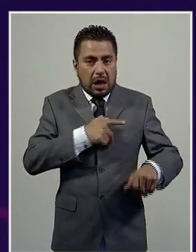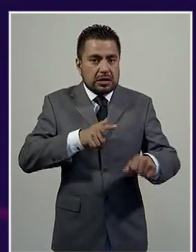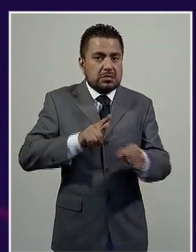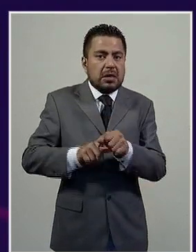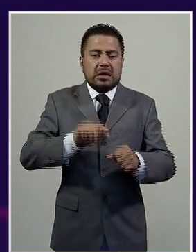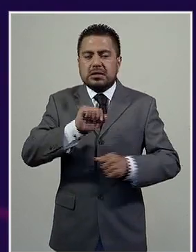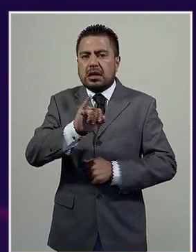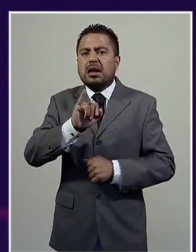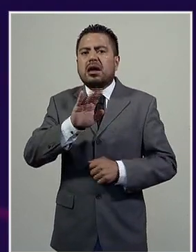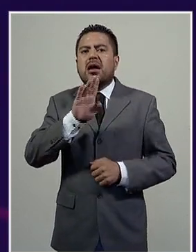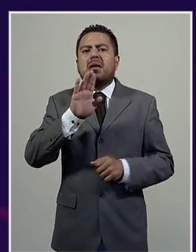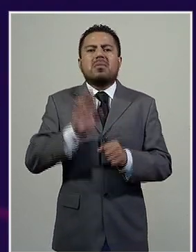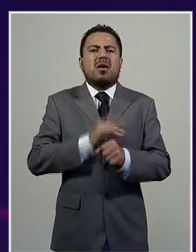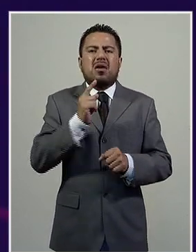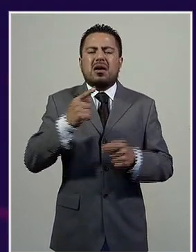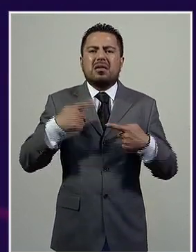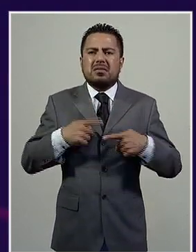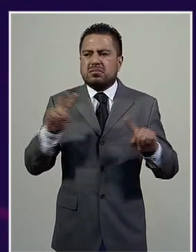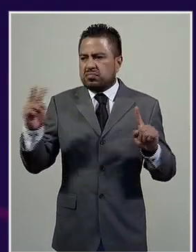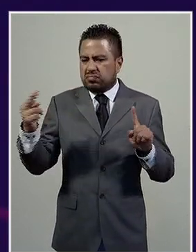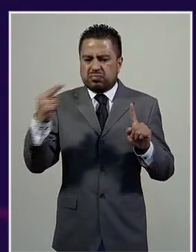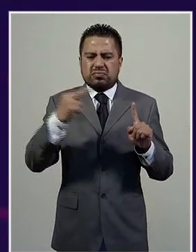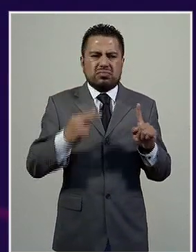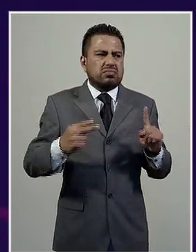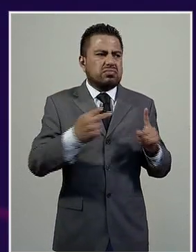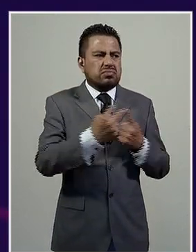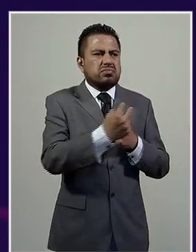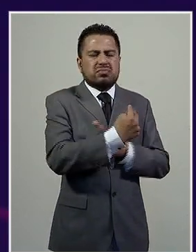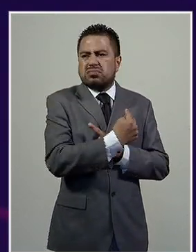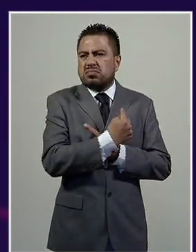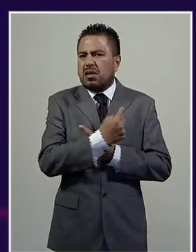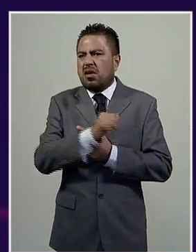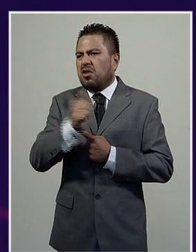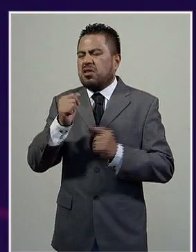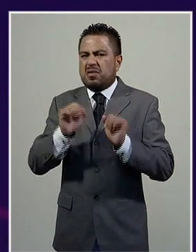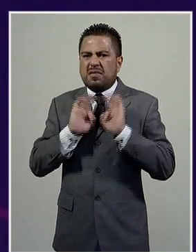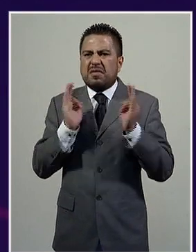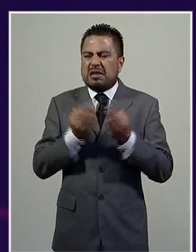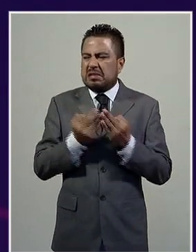porque obviamente las miradas recaen sobre ti de otra manera, ¿no?